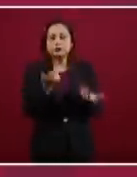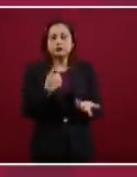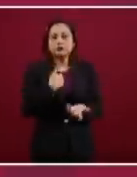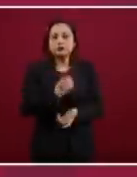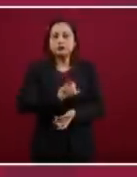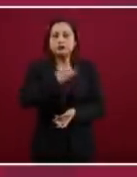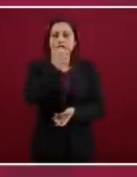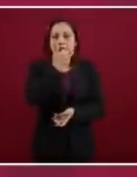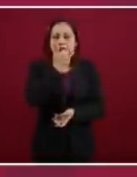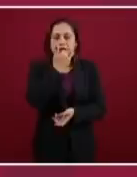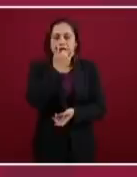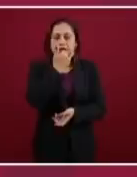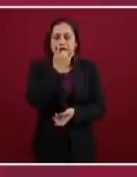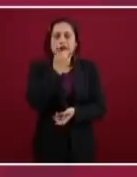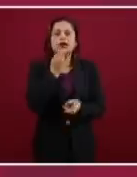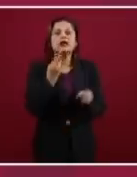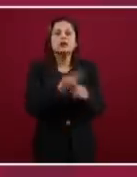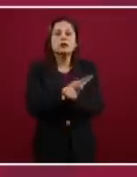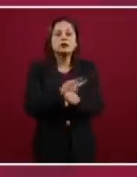sin discurso